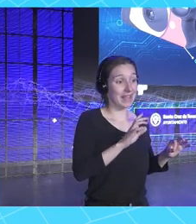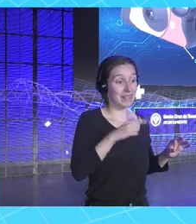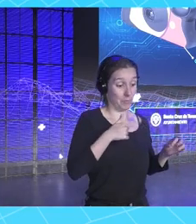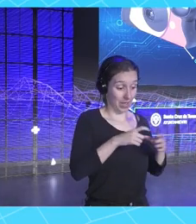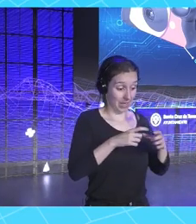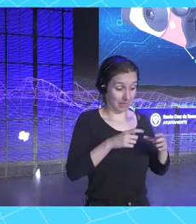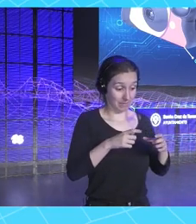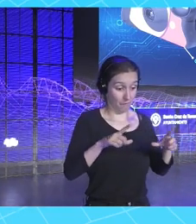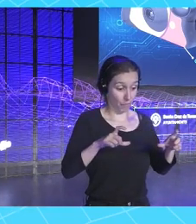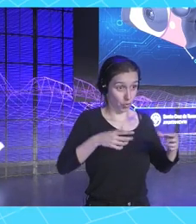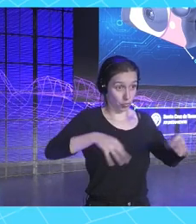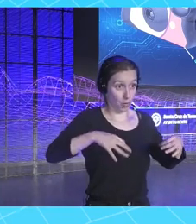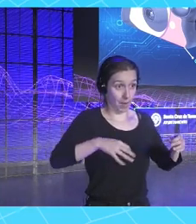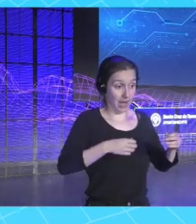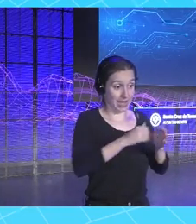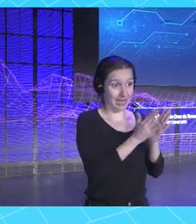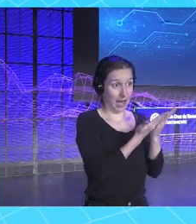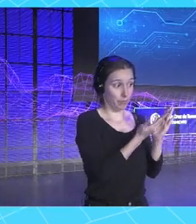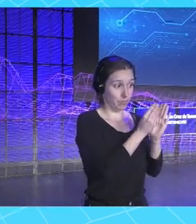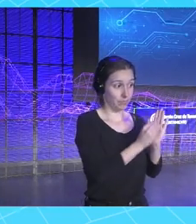hasta que salió el Instagram